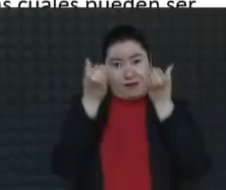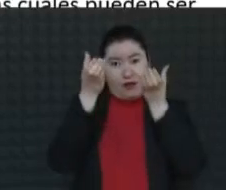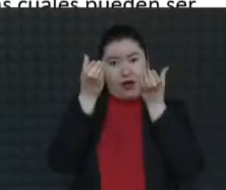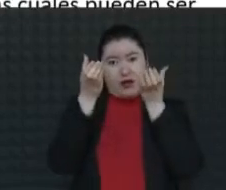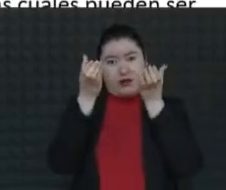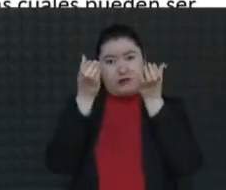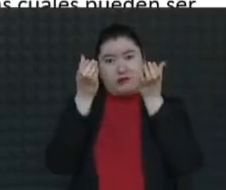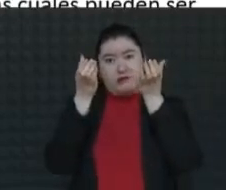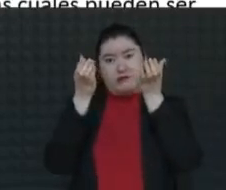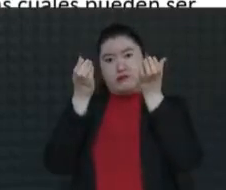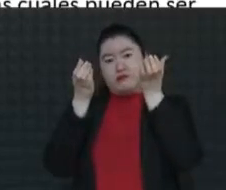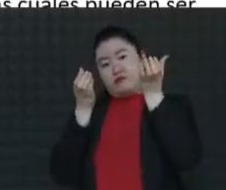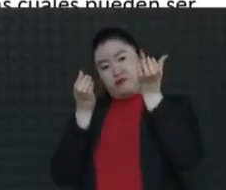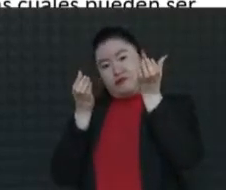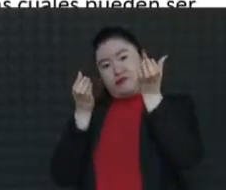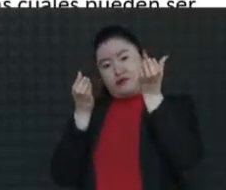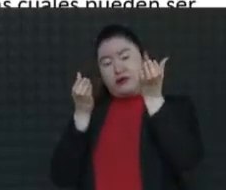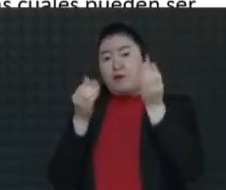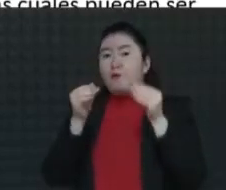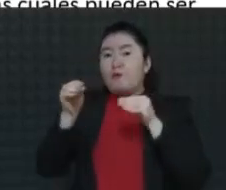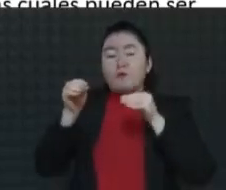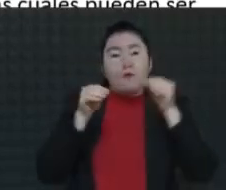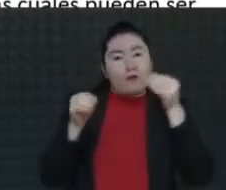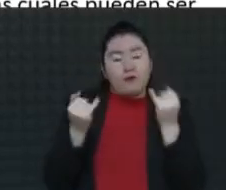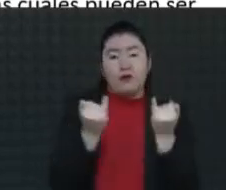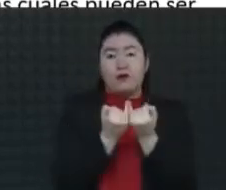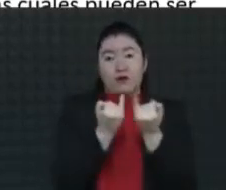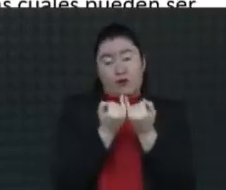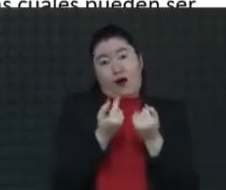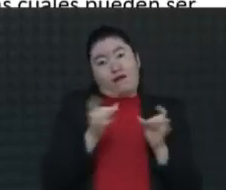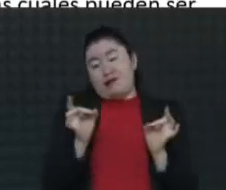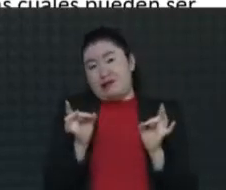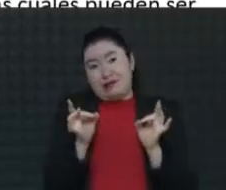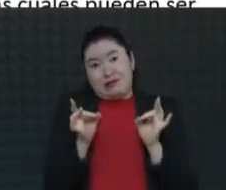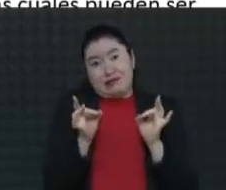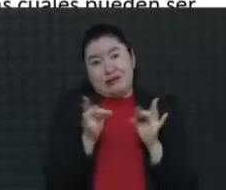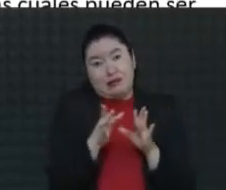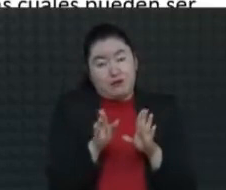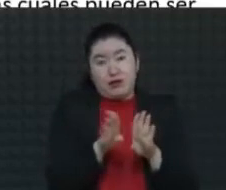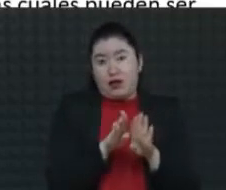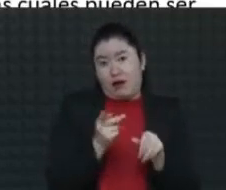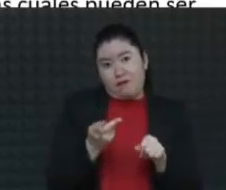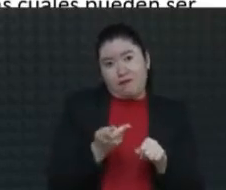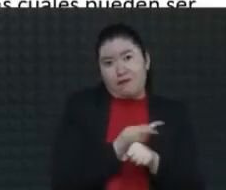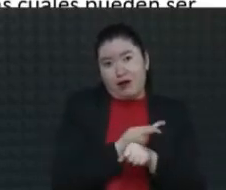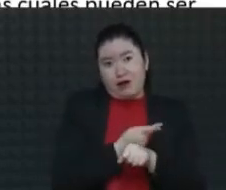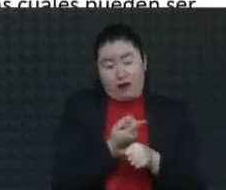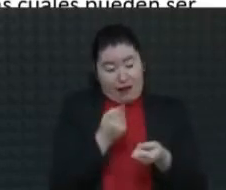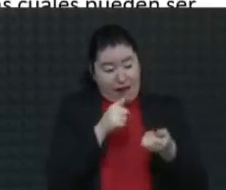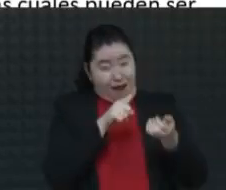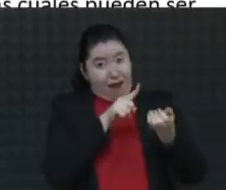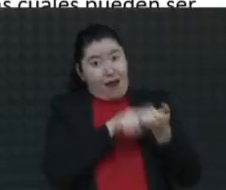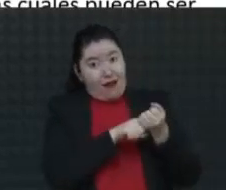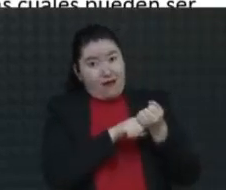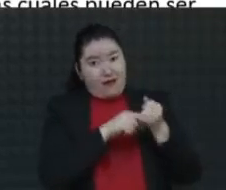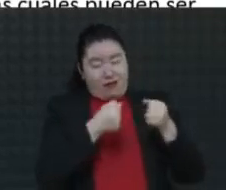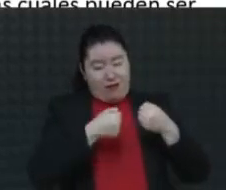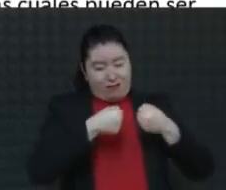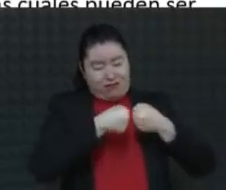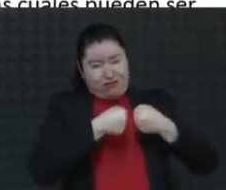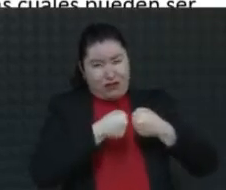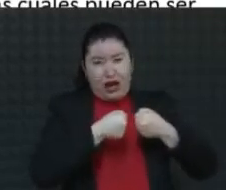vigas, grieta por fatiga en el marco transversal, o surgieron después de cambios significativos en el estado de tensión